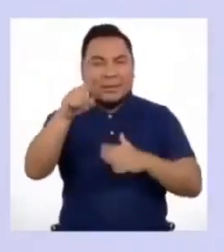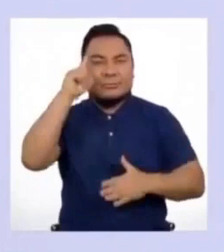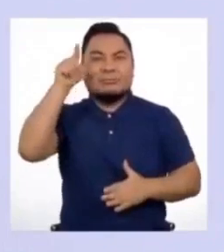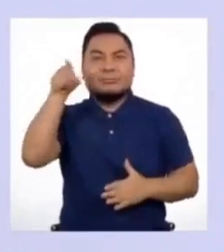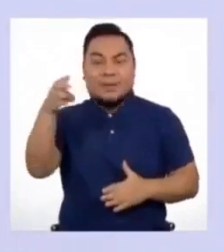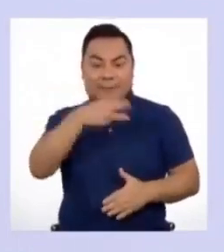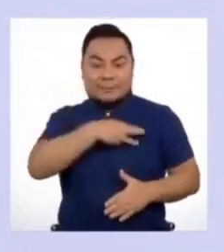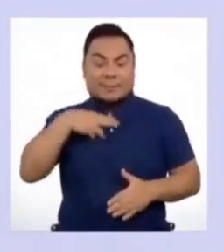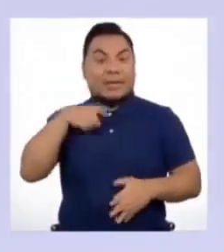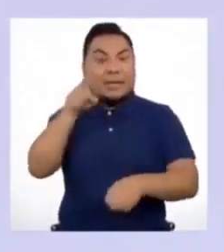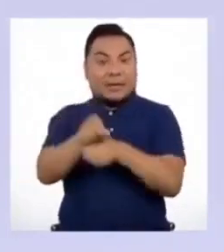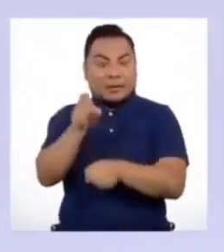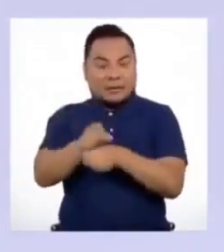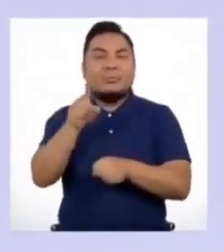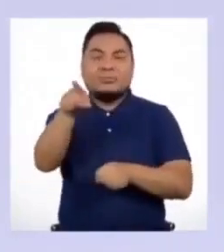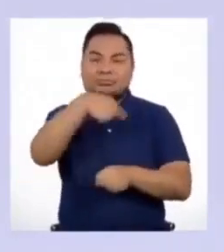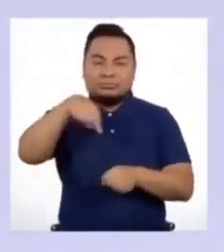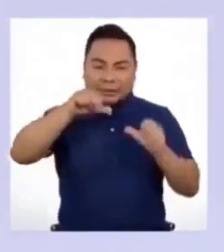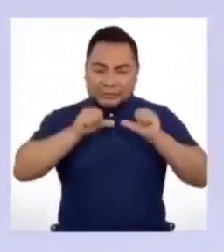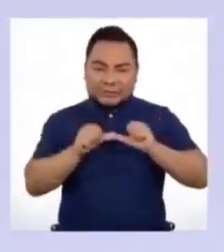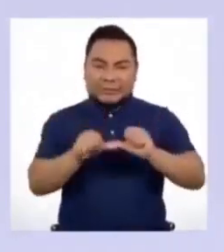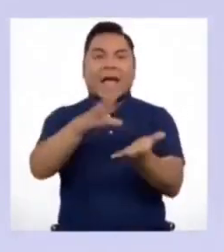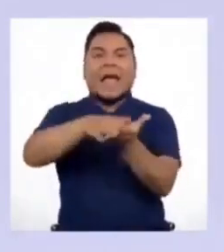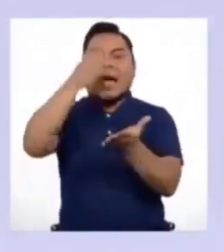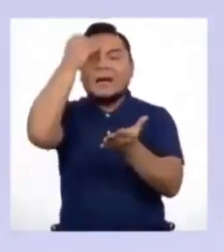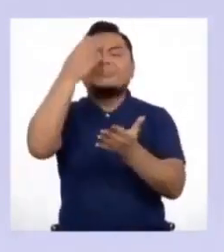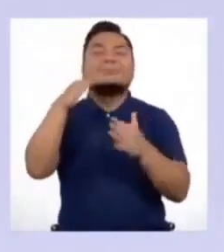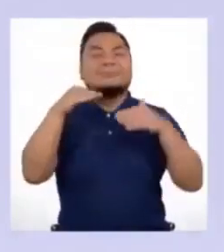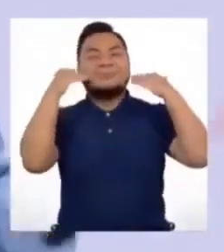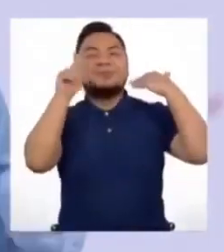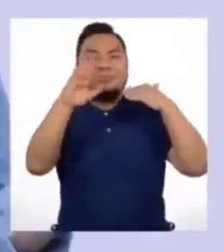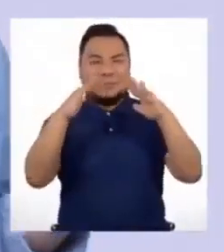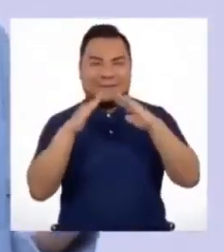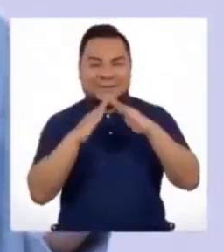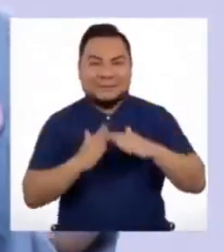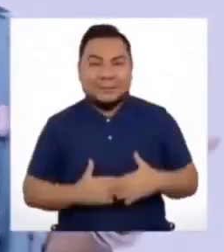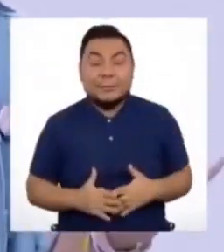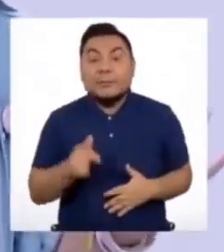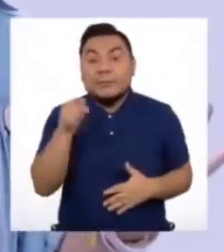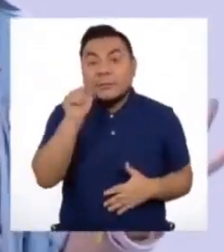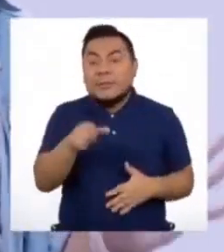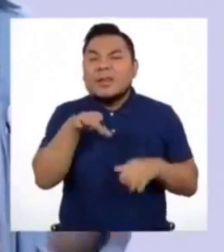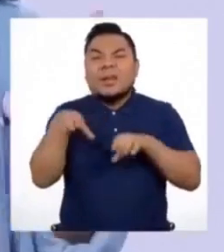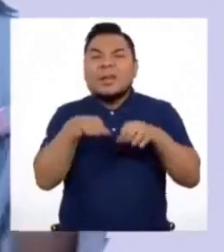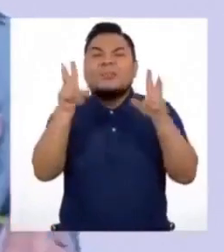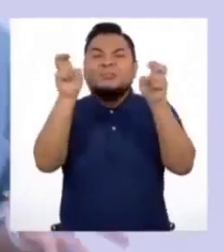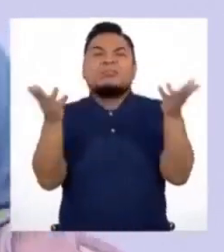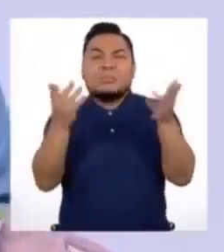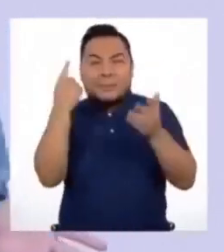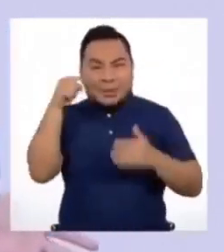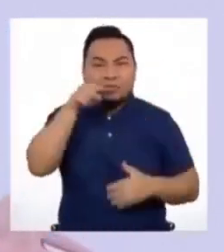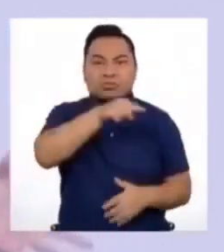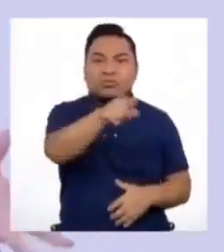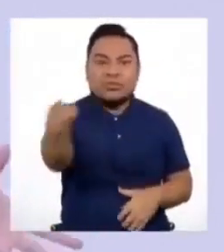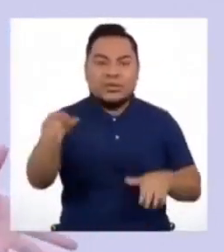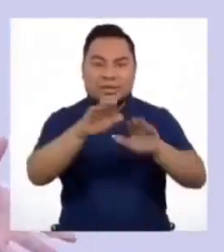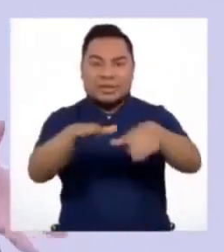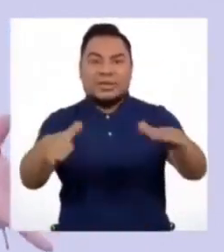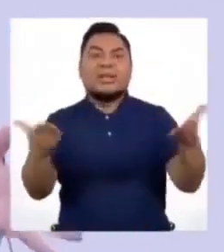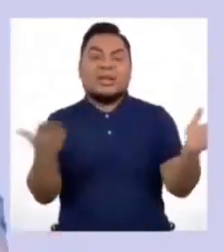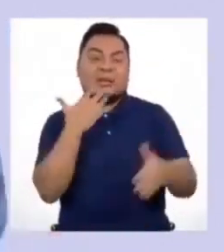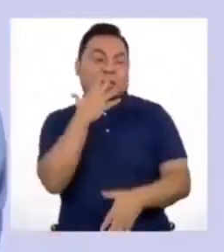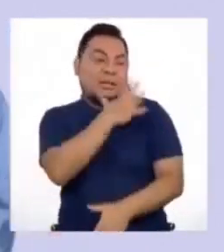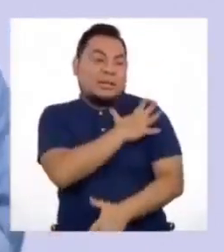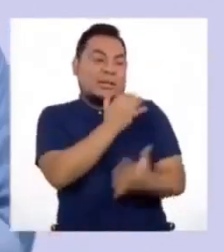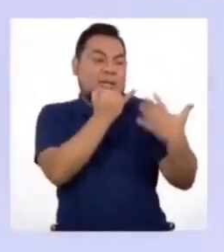del Ministerio de Educación para seguir aprendiendo de manera divertida desde casa. Esta actividad está dirigida para ustedes, chicos y chicas de quinto y